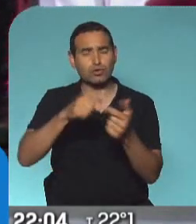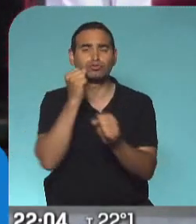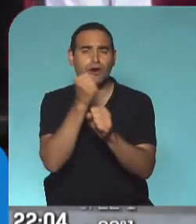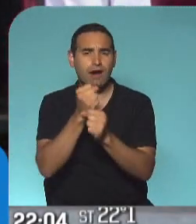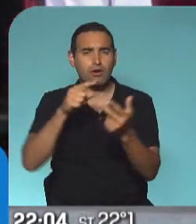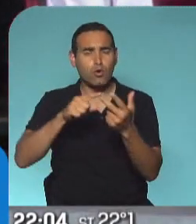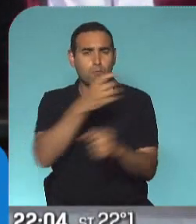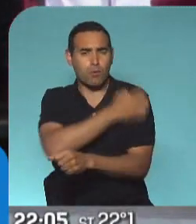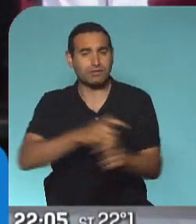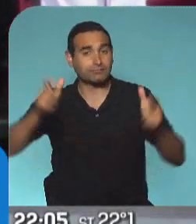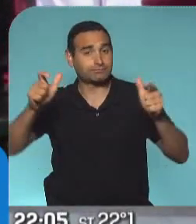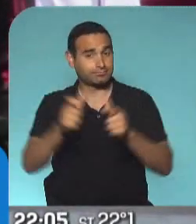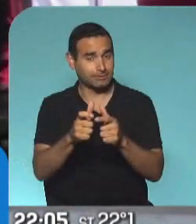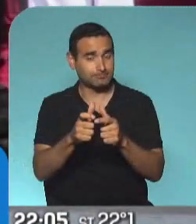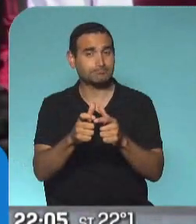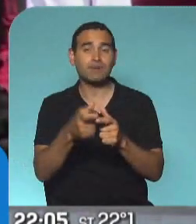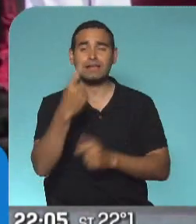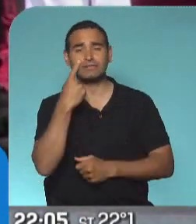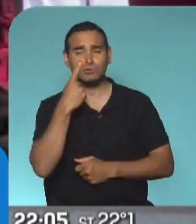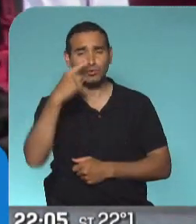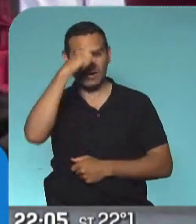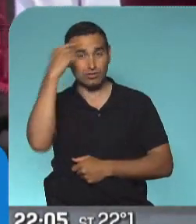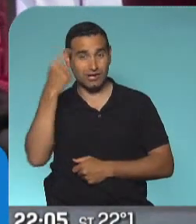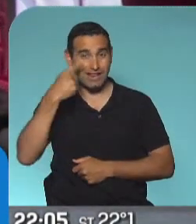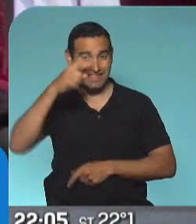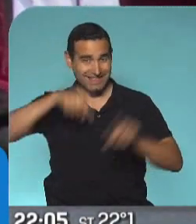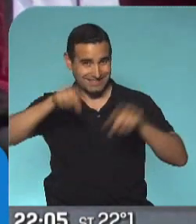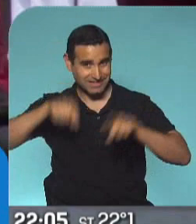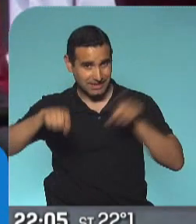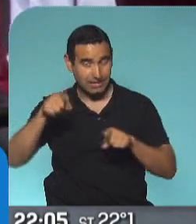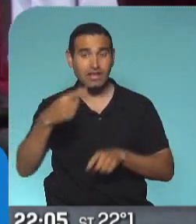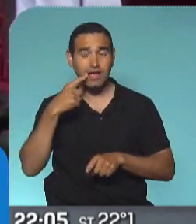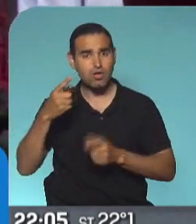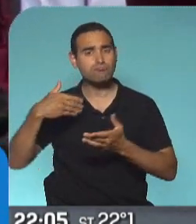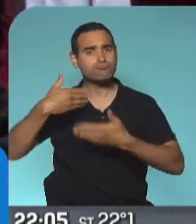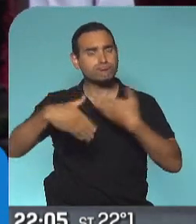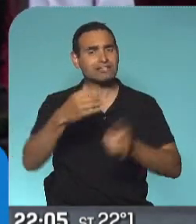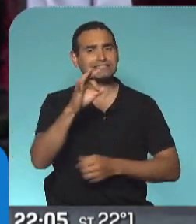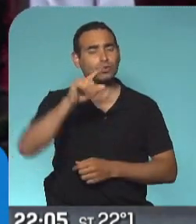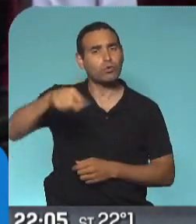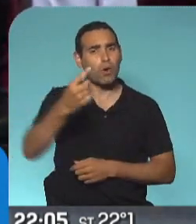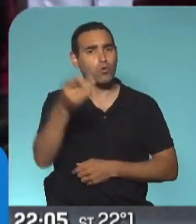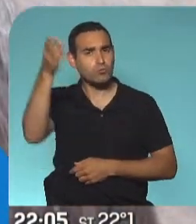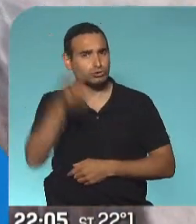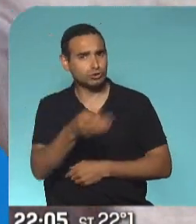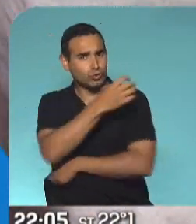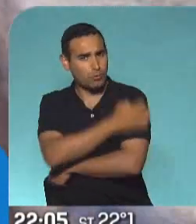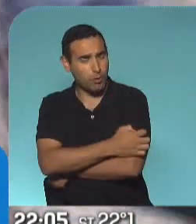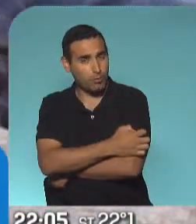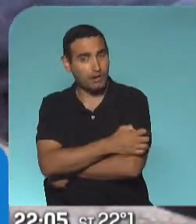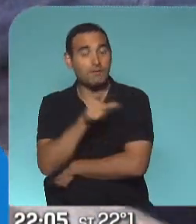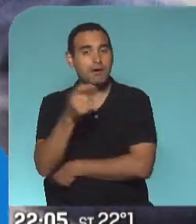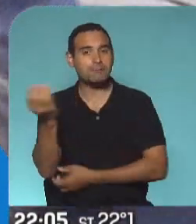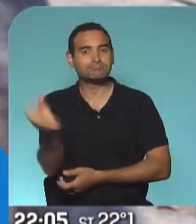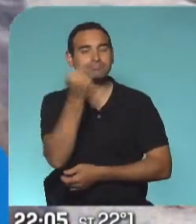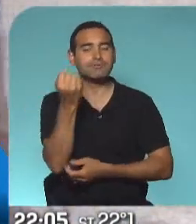reducción de la pobreza. Según el Instituto Nacional de Estadísticas, el progresismo deja un 0,1% de indigencia y el logro de